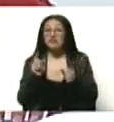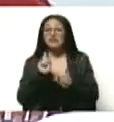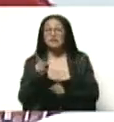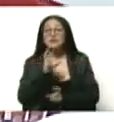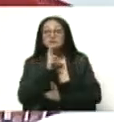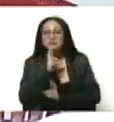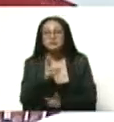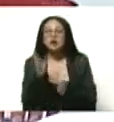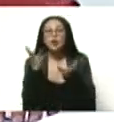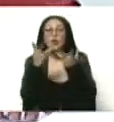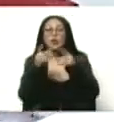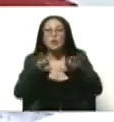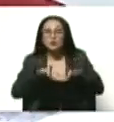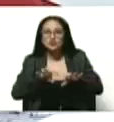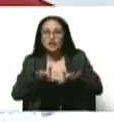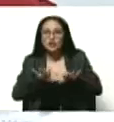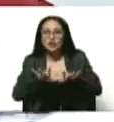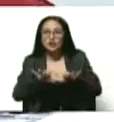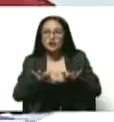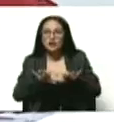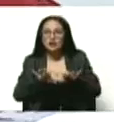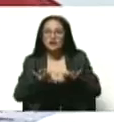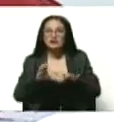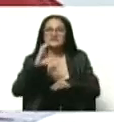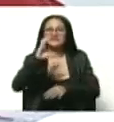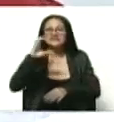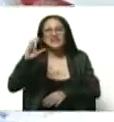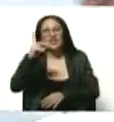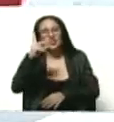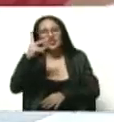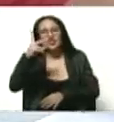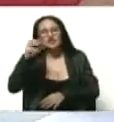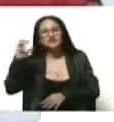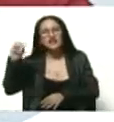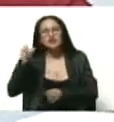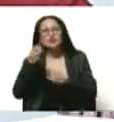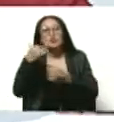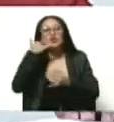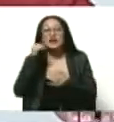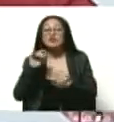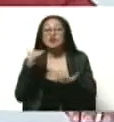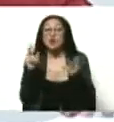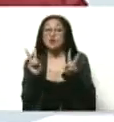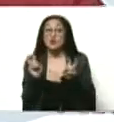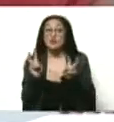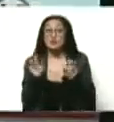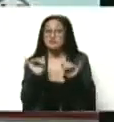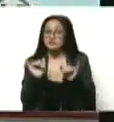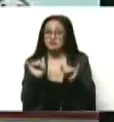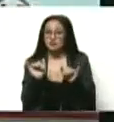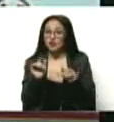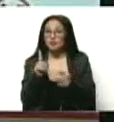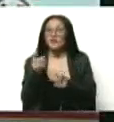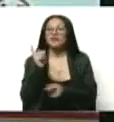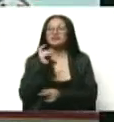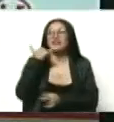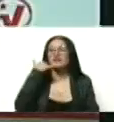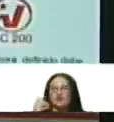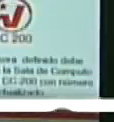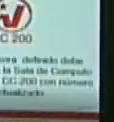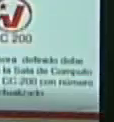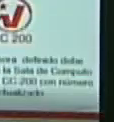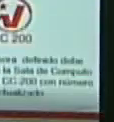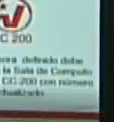sala de cómputo municipal y a través del CC200 con número de teléfono actualizado. ¿Qué datos se